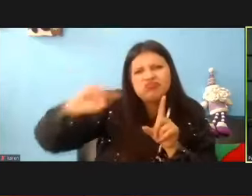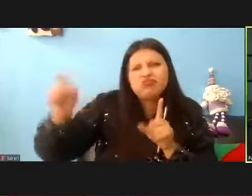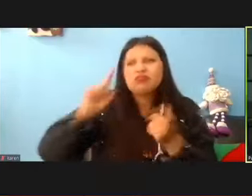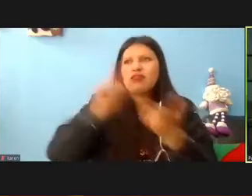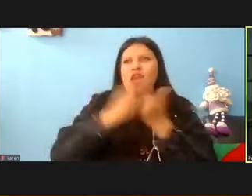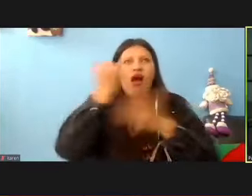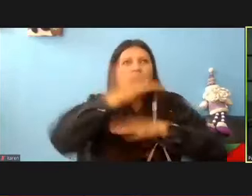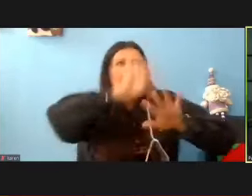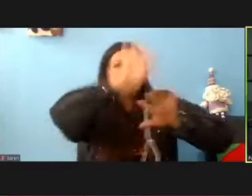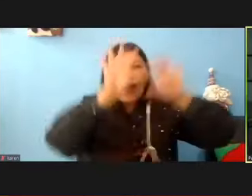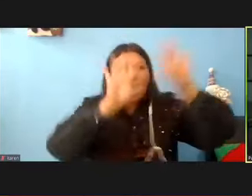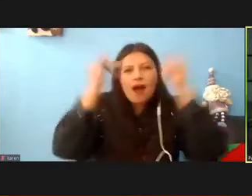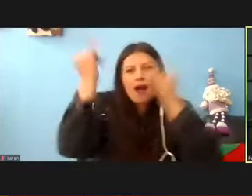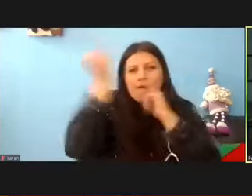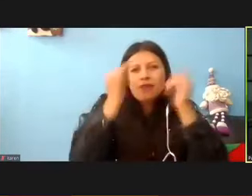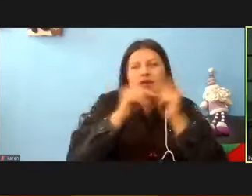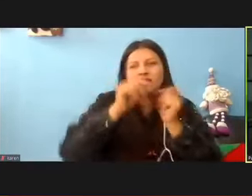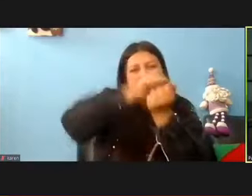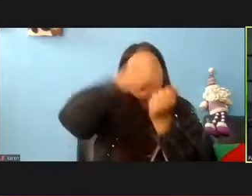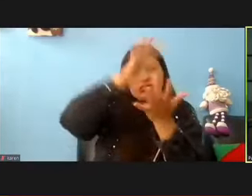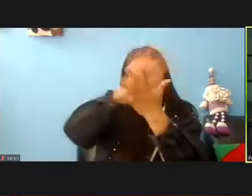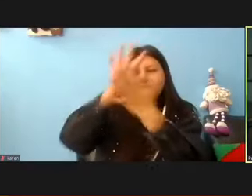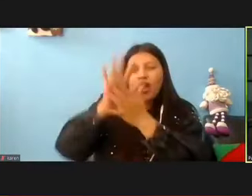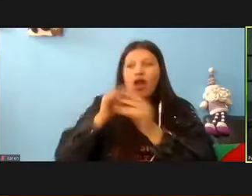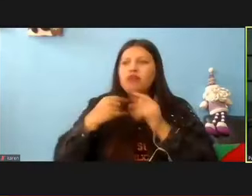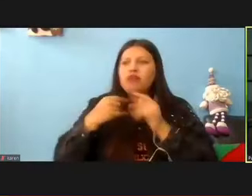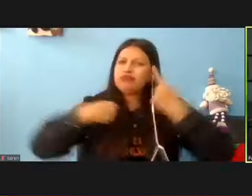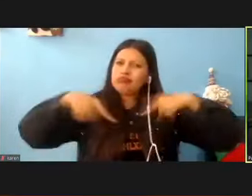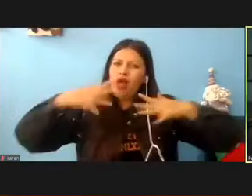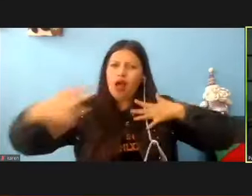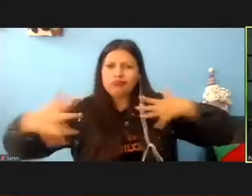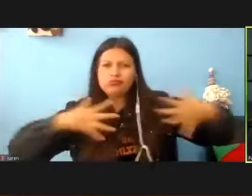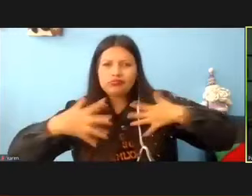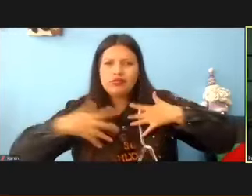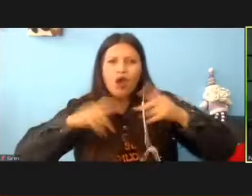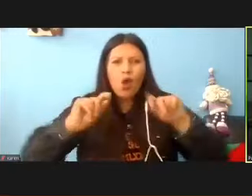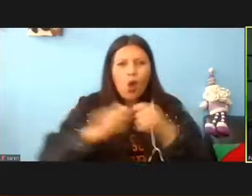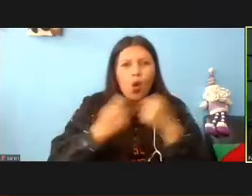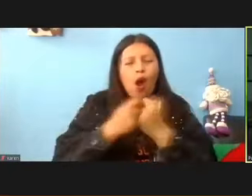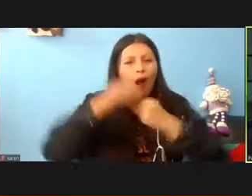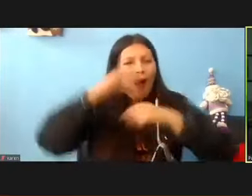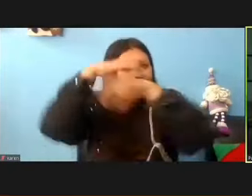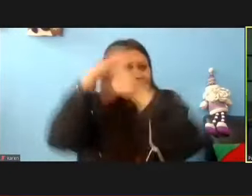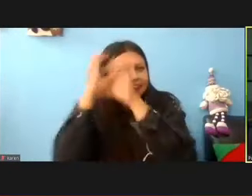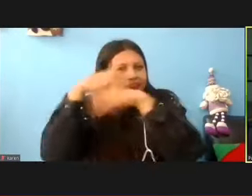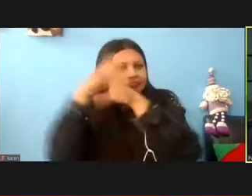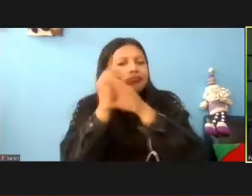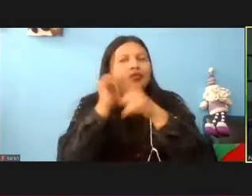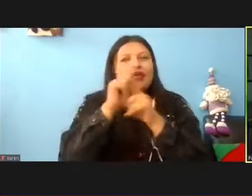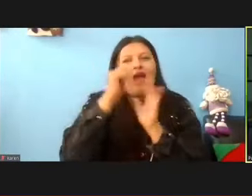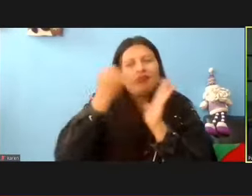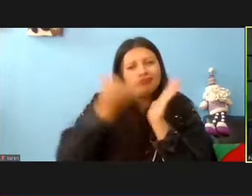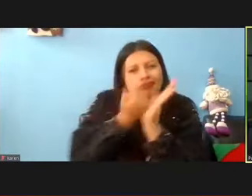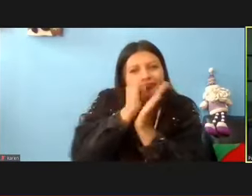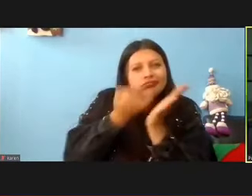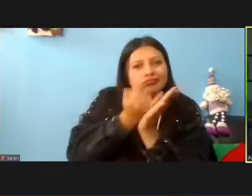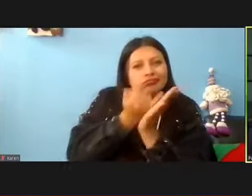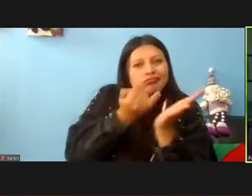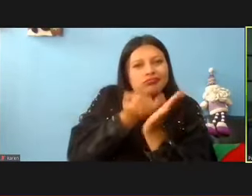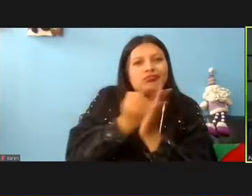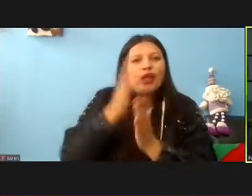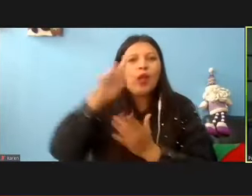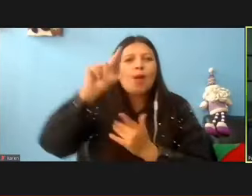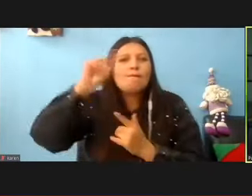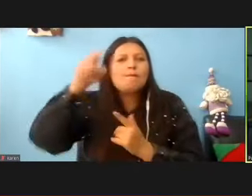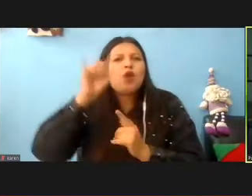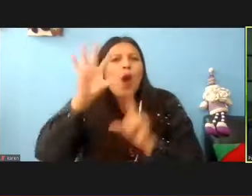muralismo, performances, producciones audiovisuales, tejidos, fotografías, grabados, blogs